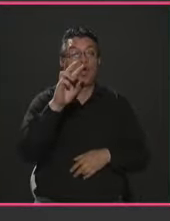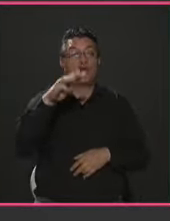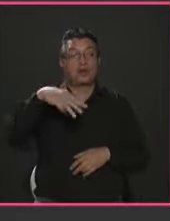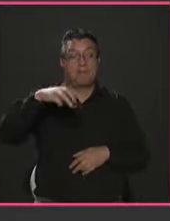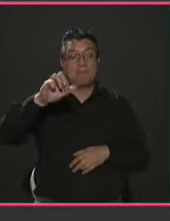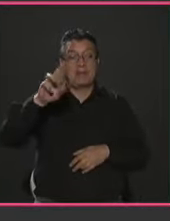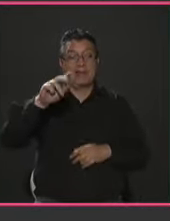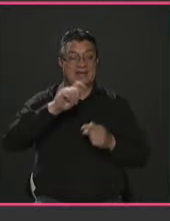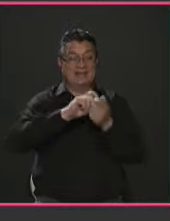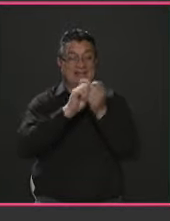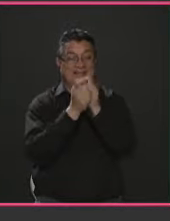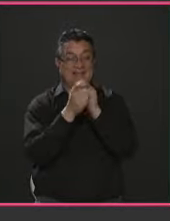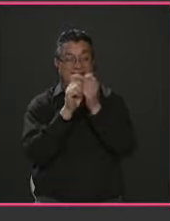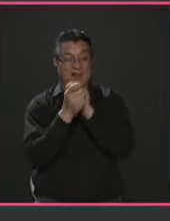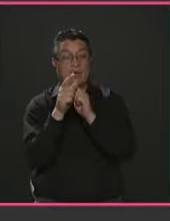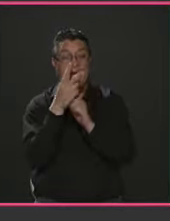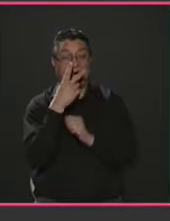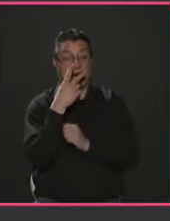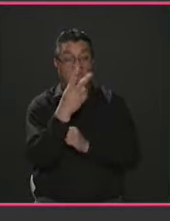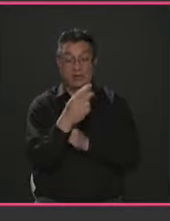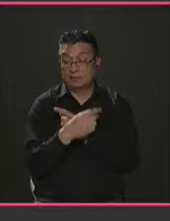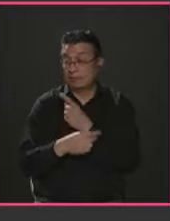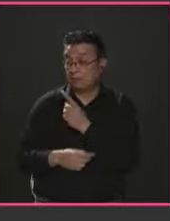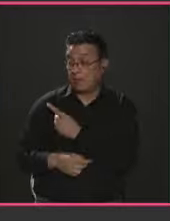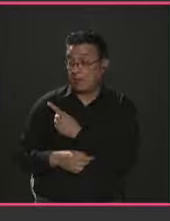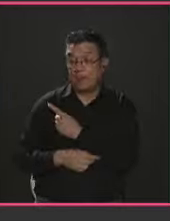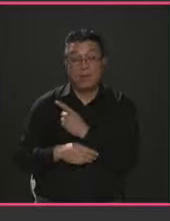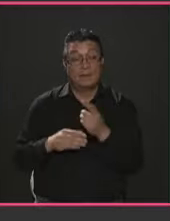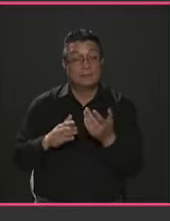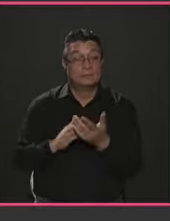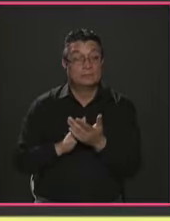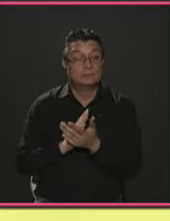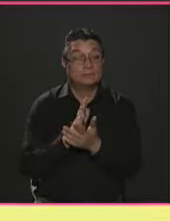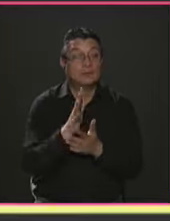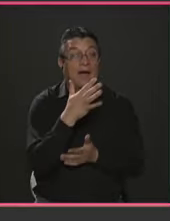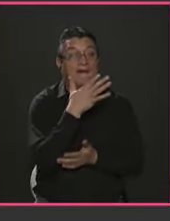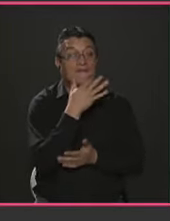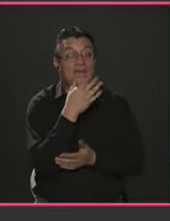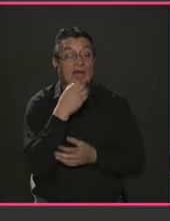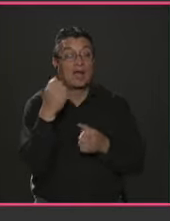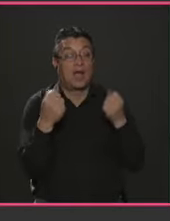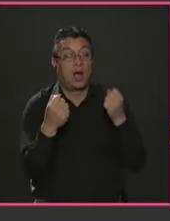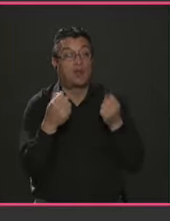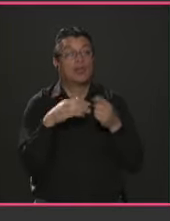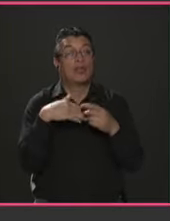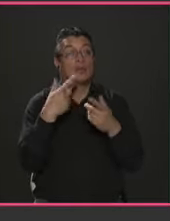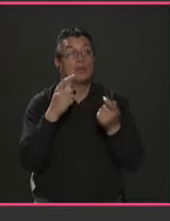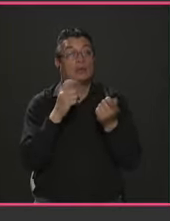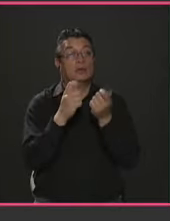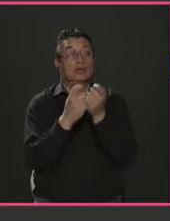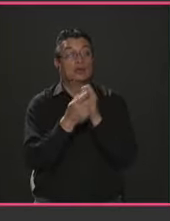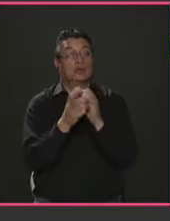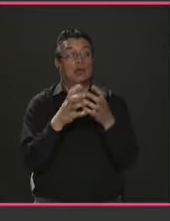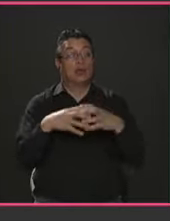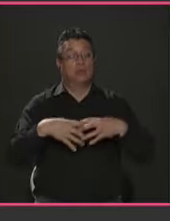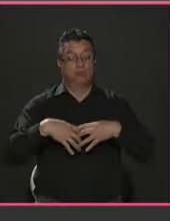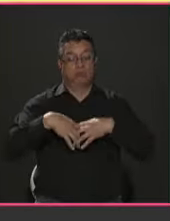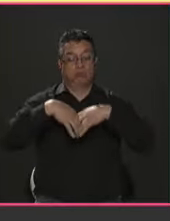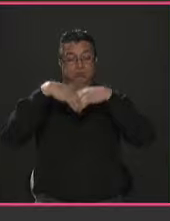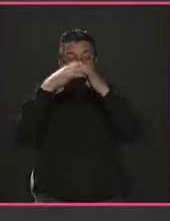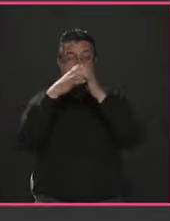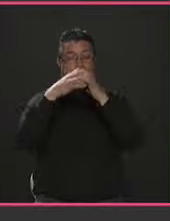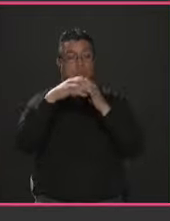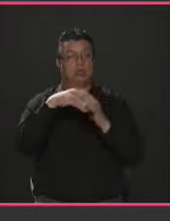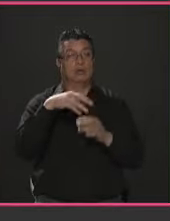y si ustedes se fijan en cámara lenta eh comienza unas partes más simples del vehículo y después lo que hace es empieza a armar y empieza a armar el